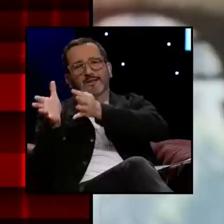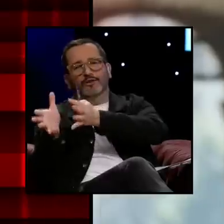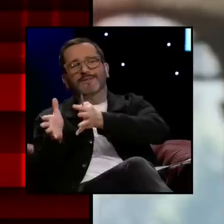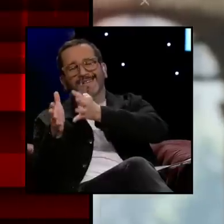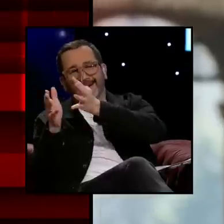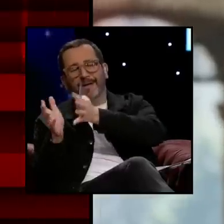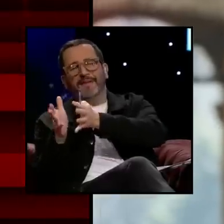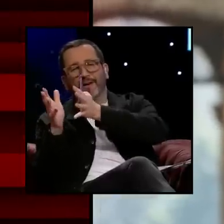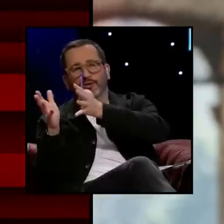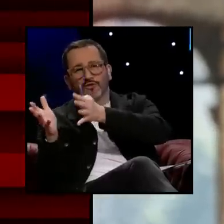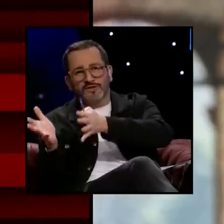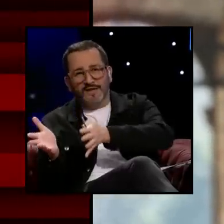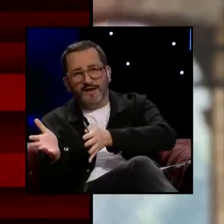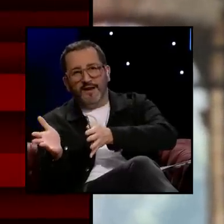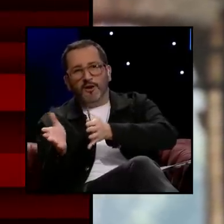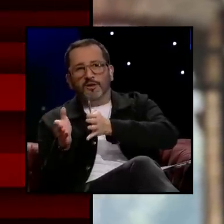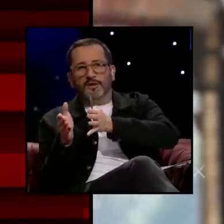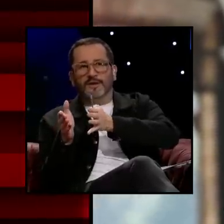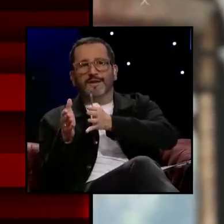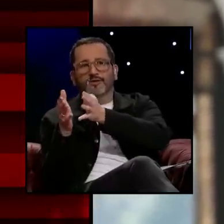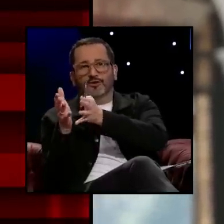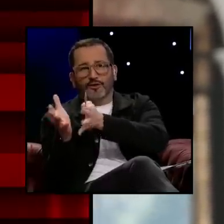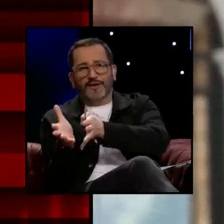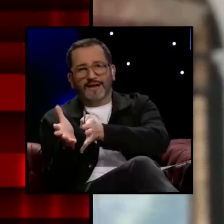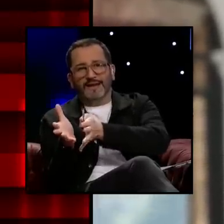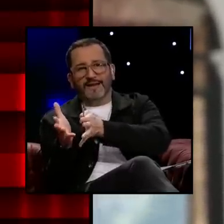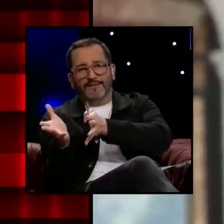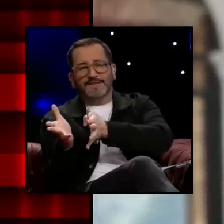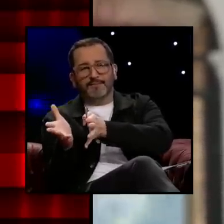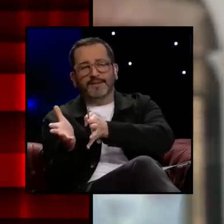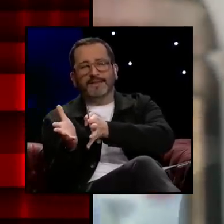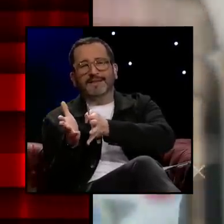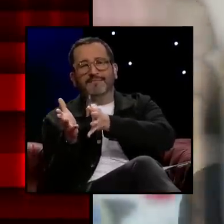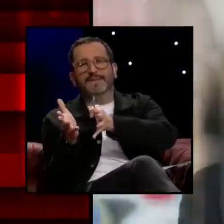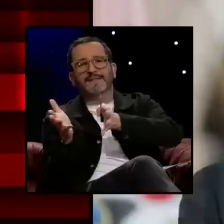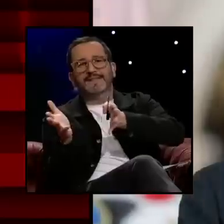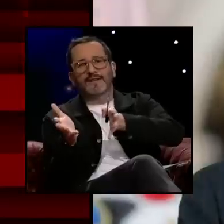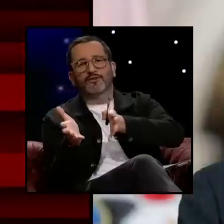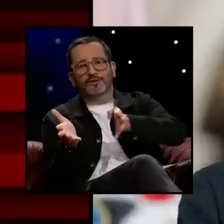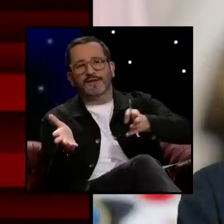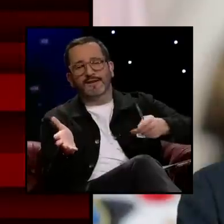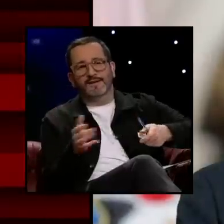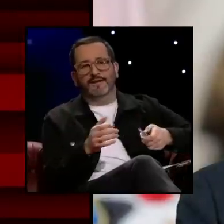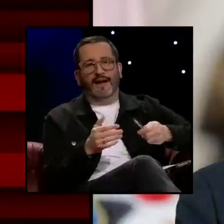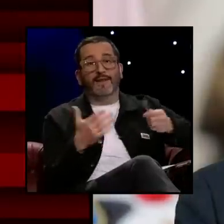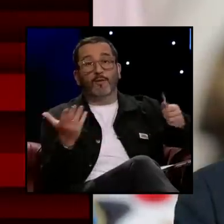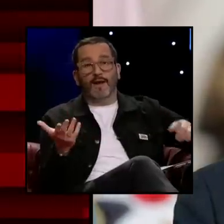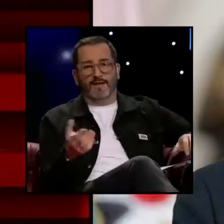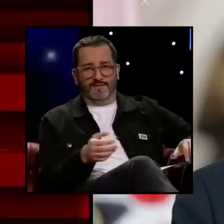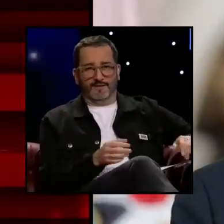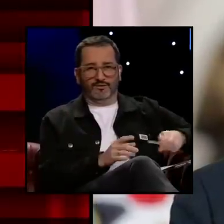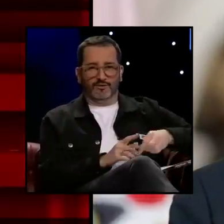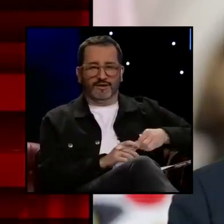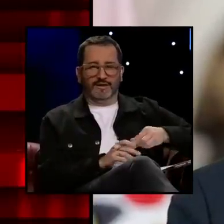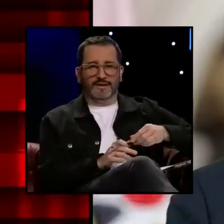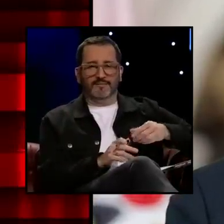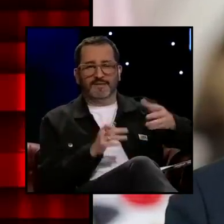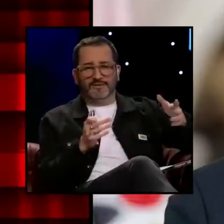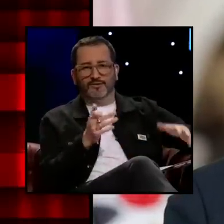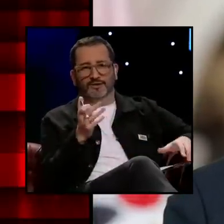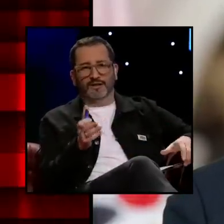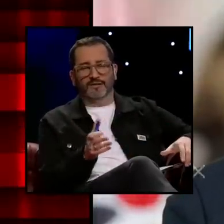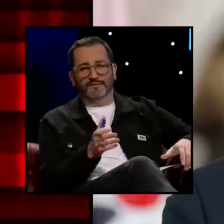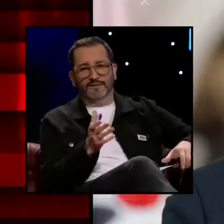o ese sector es incapaz de reconocer que dentro de las diferencias políticas también se hicieron cosas adecuadas dentro de